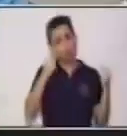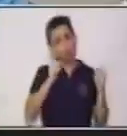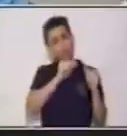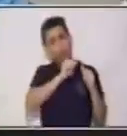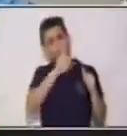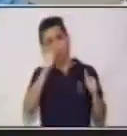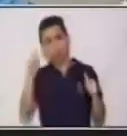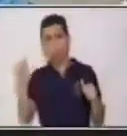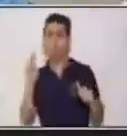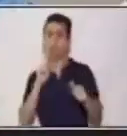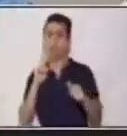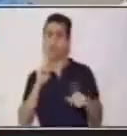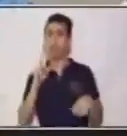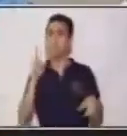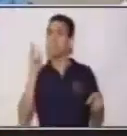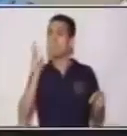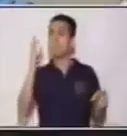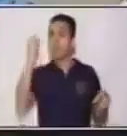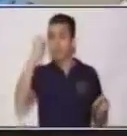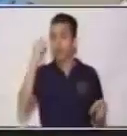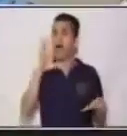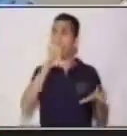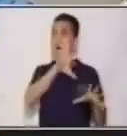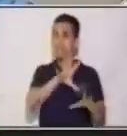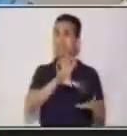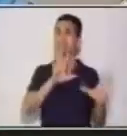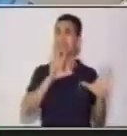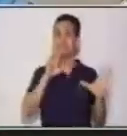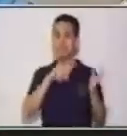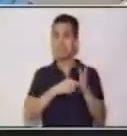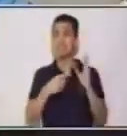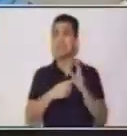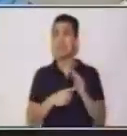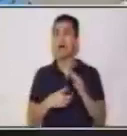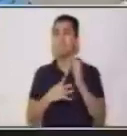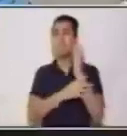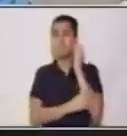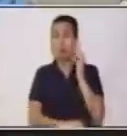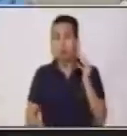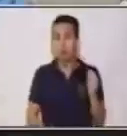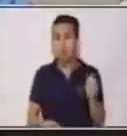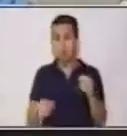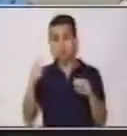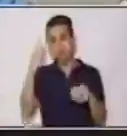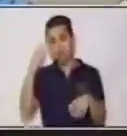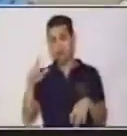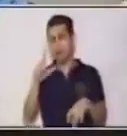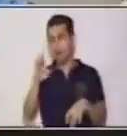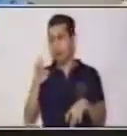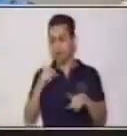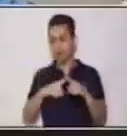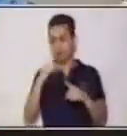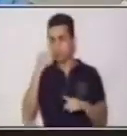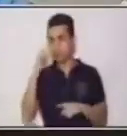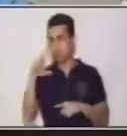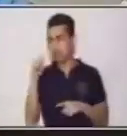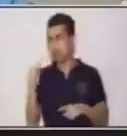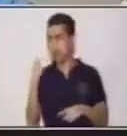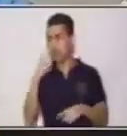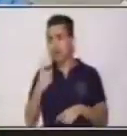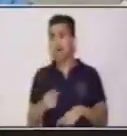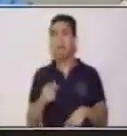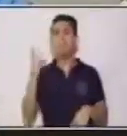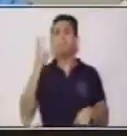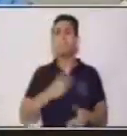idea. Pues la pobreza léxica o monotonía consiste en el uso reiterado y excesivo de los